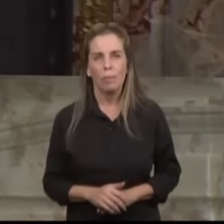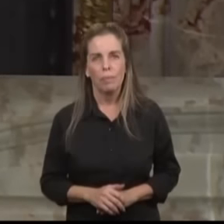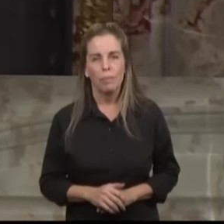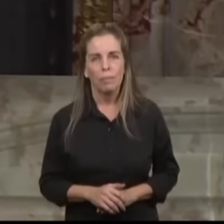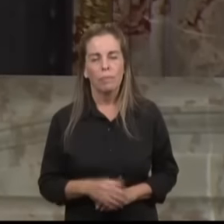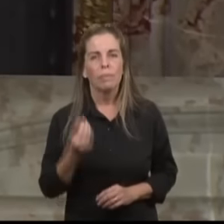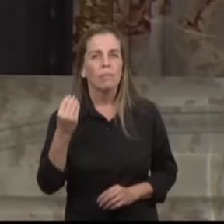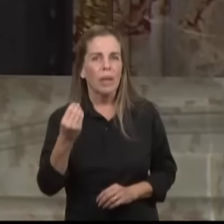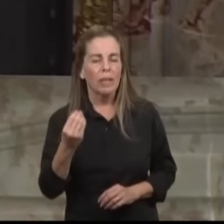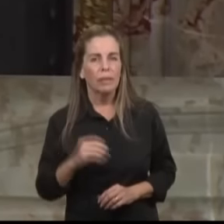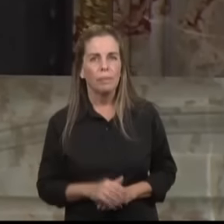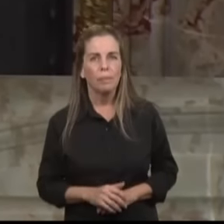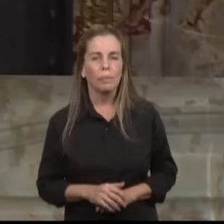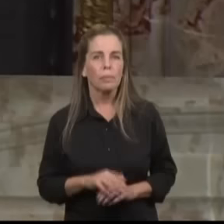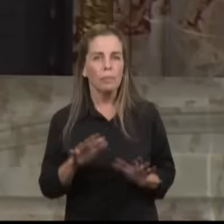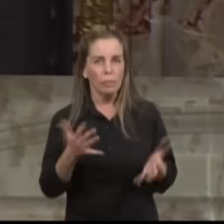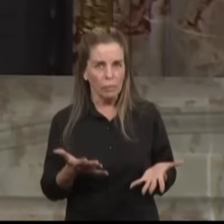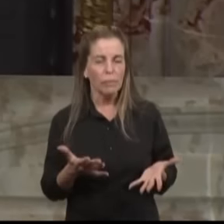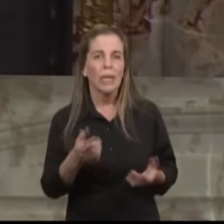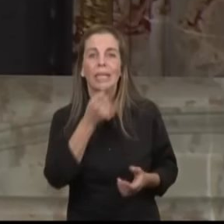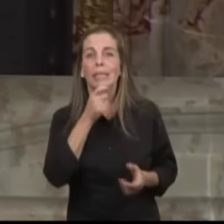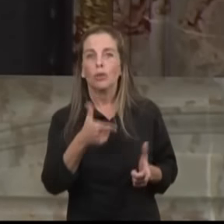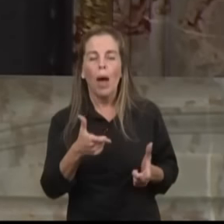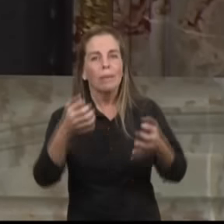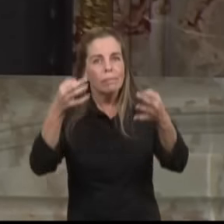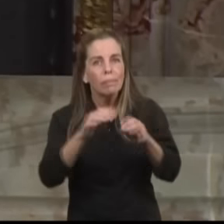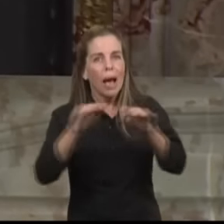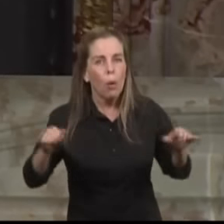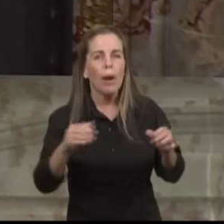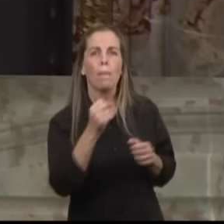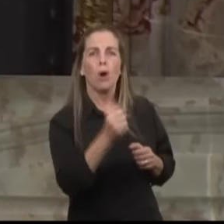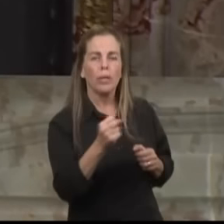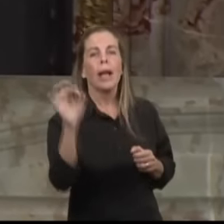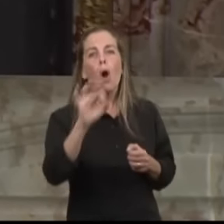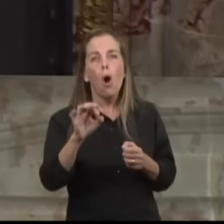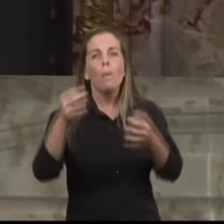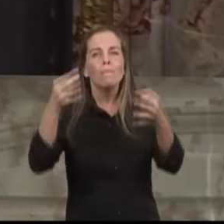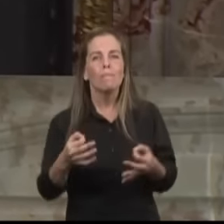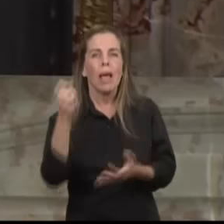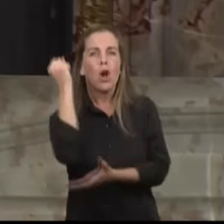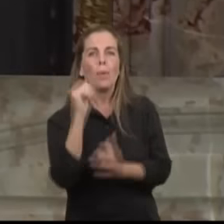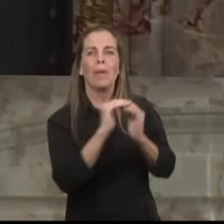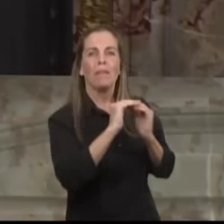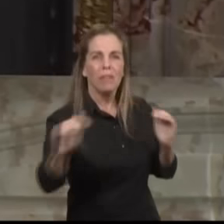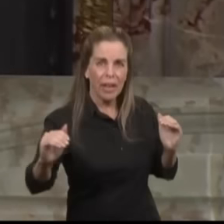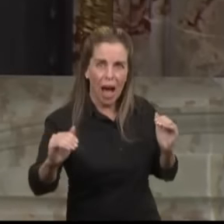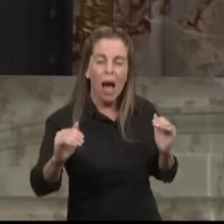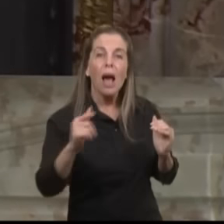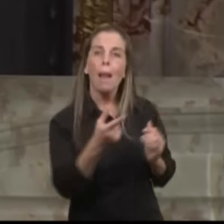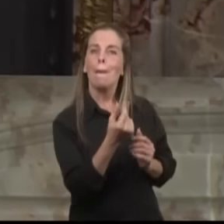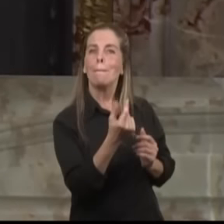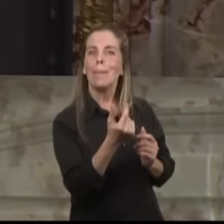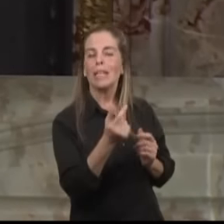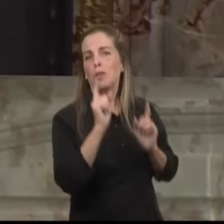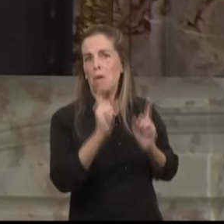Esto significa que, sin convalidación monetaria o puesto de otra manera, con la base monetaria fija, el nivel de precios